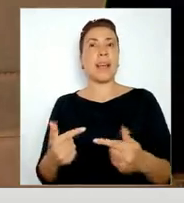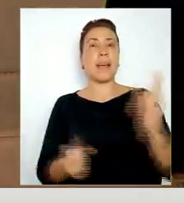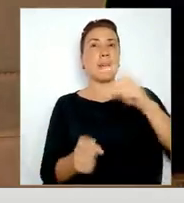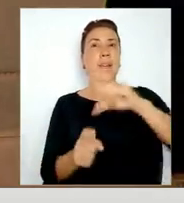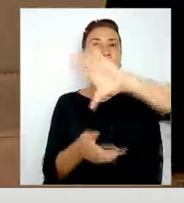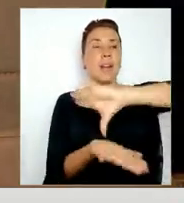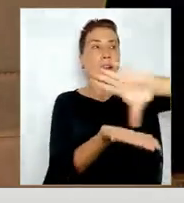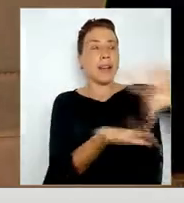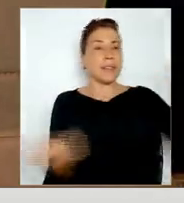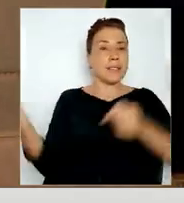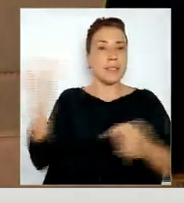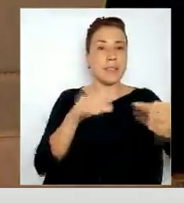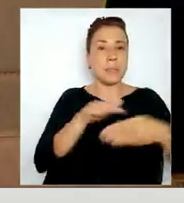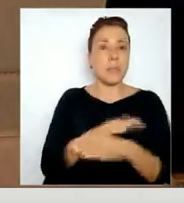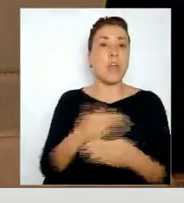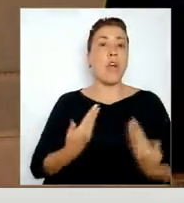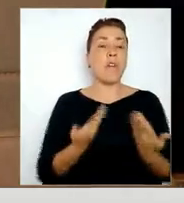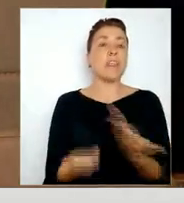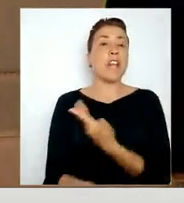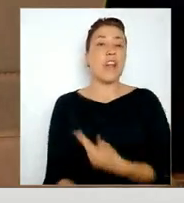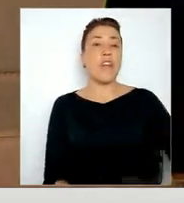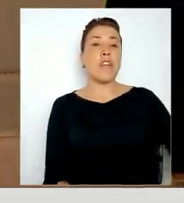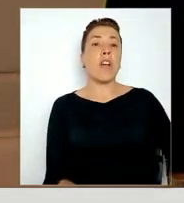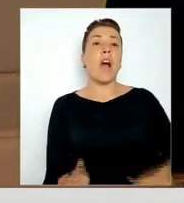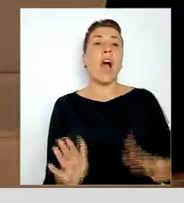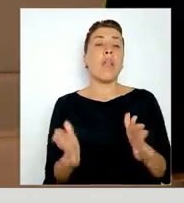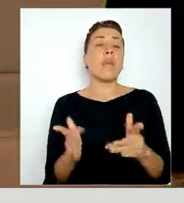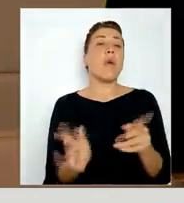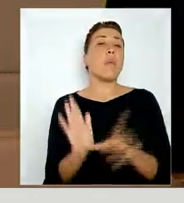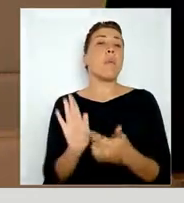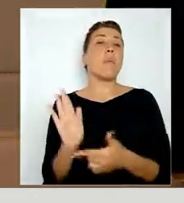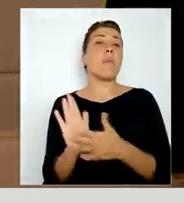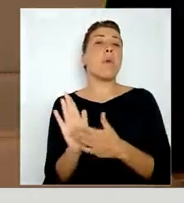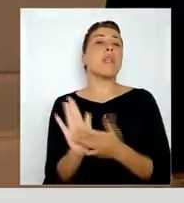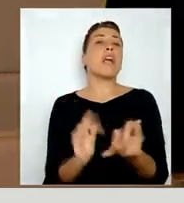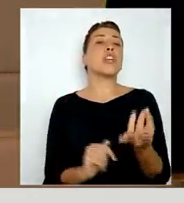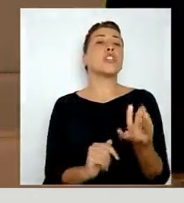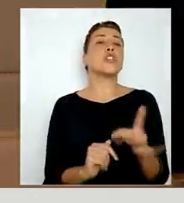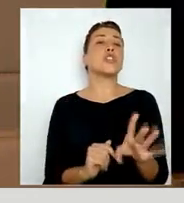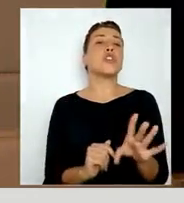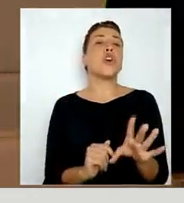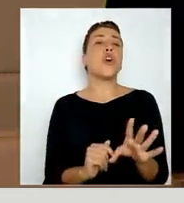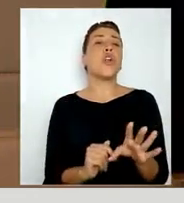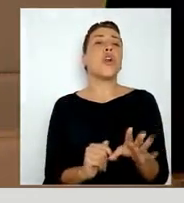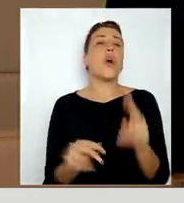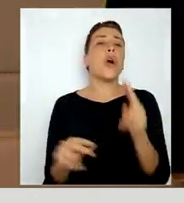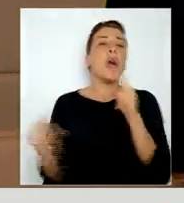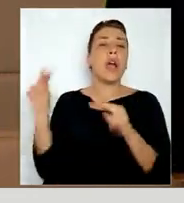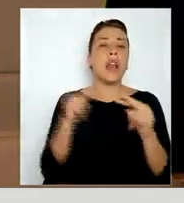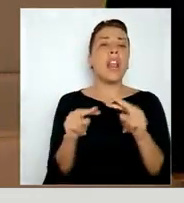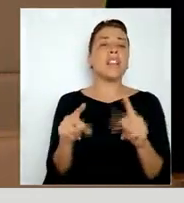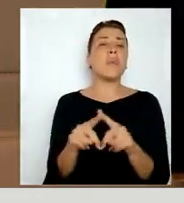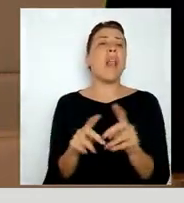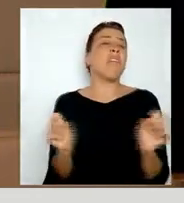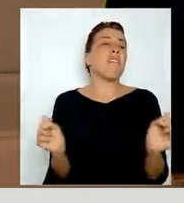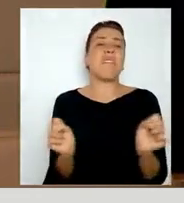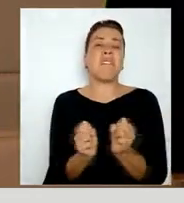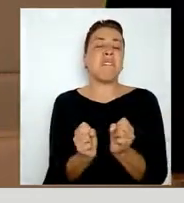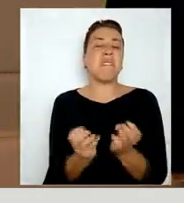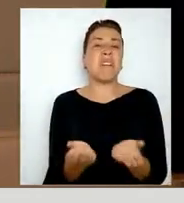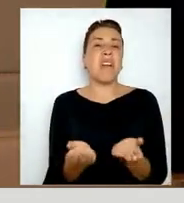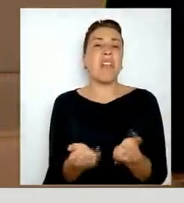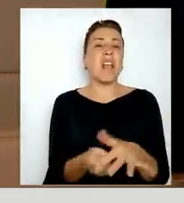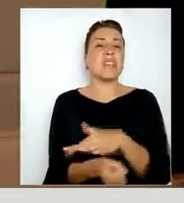que sea una política de migraciones que se basa solamente en un análisis frío de la realidad y las posibilidades